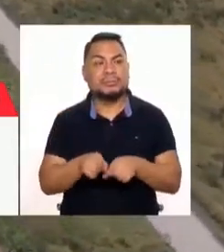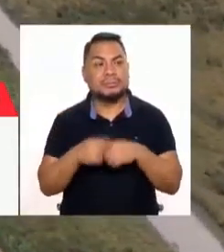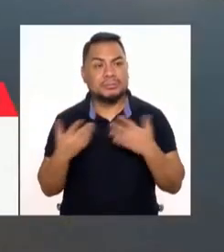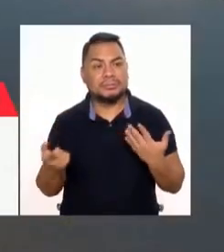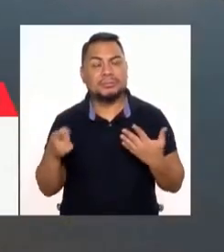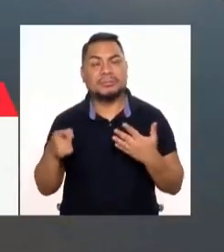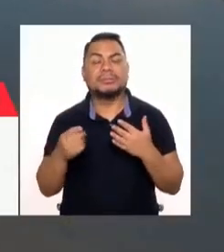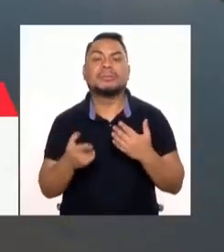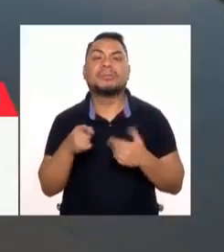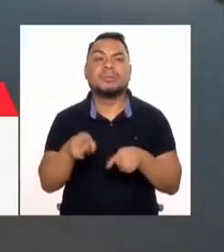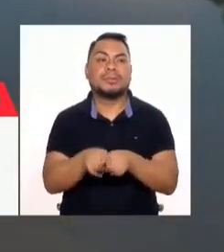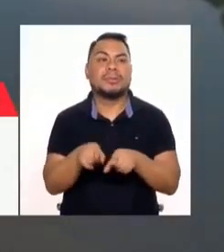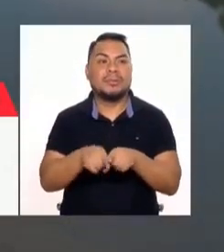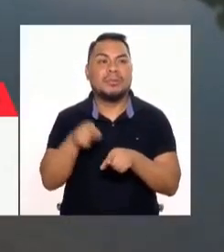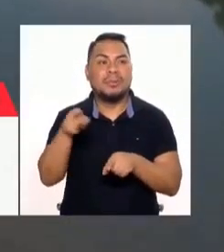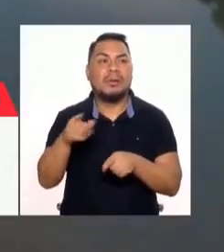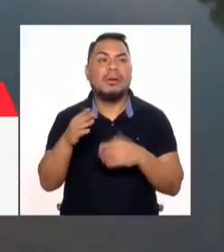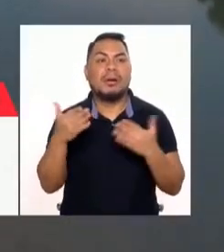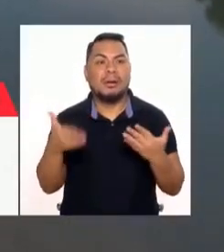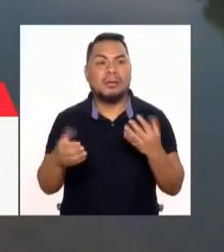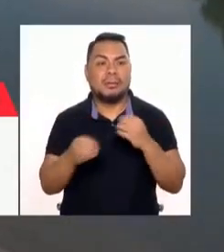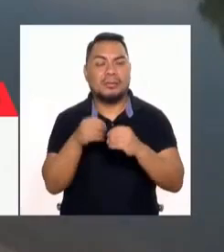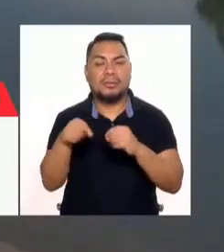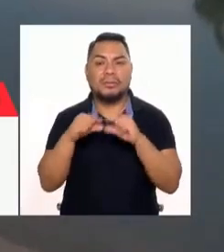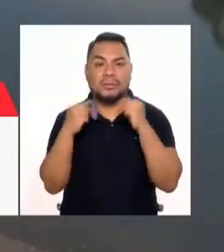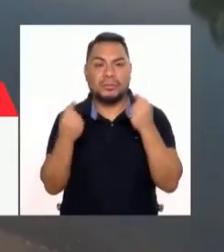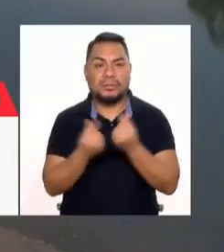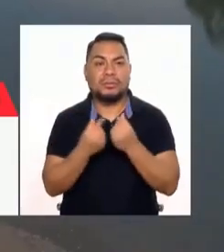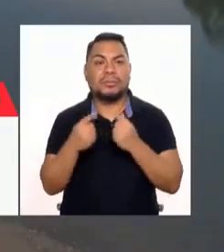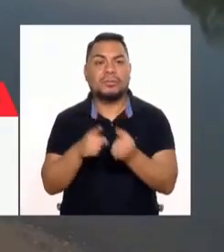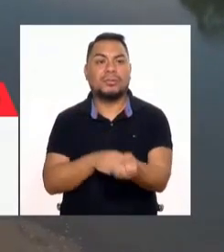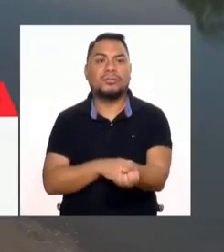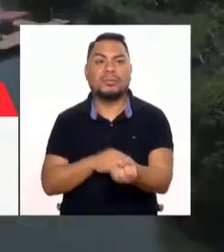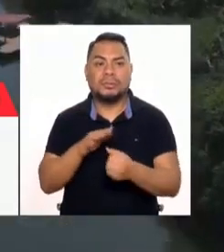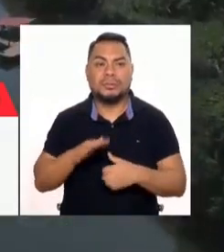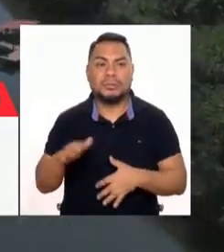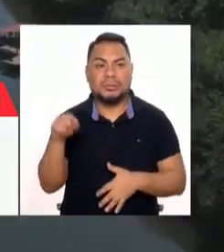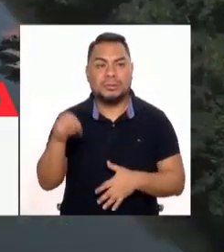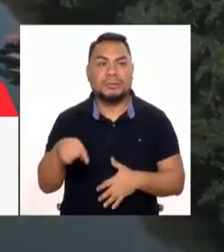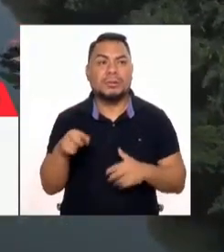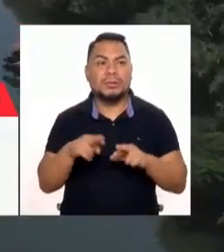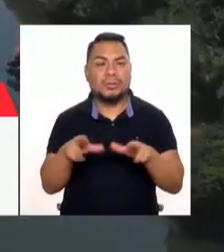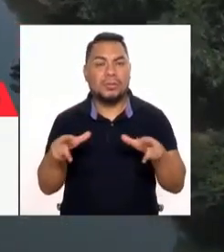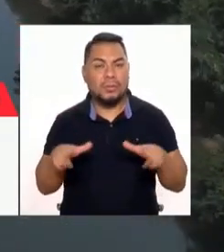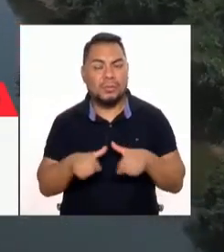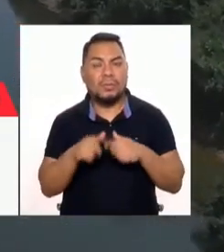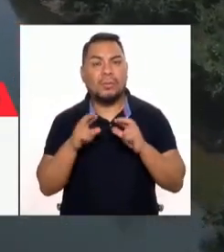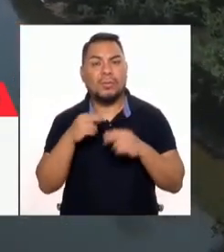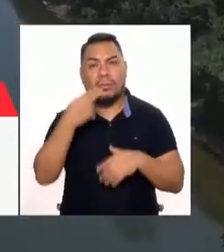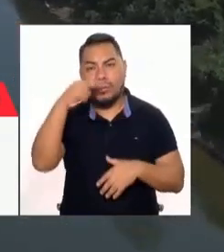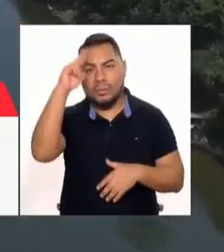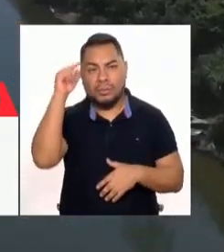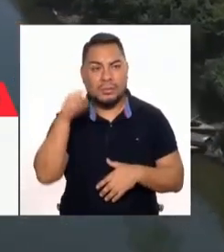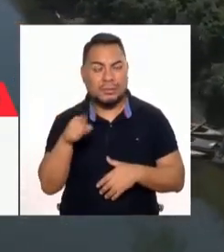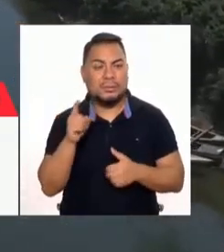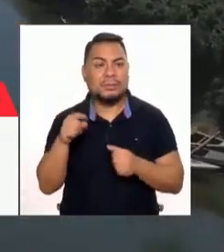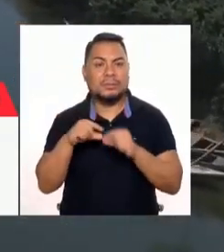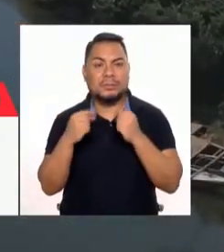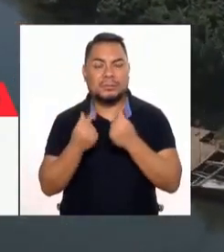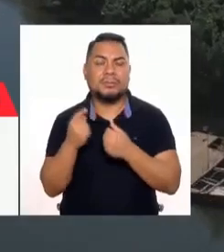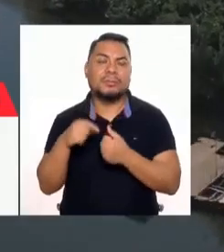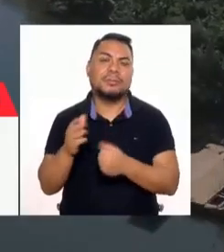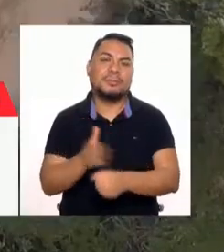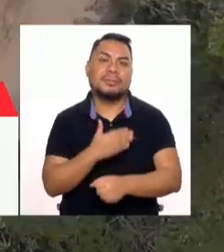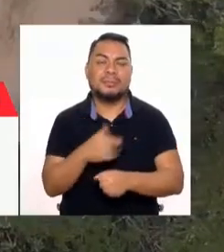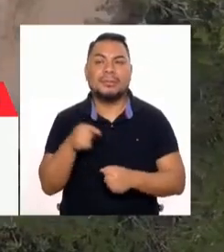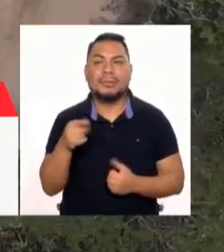márgenes izquierda y derecha del río Guayaga, generando desarrollo económico en la zona. Además, mejorará la intercomunicación